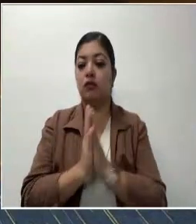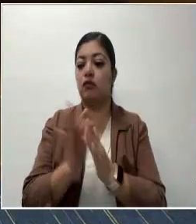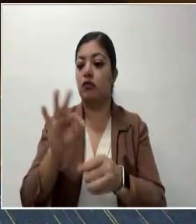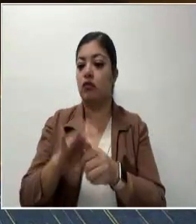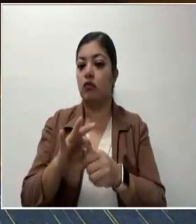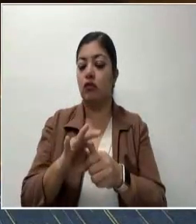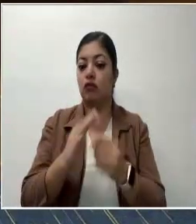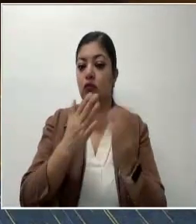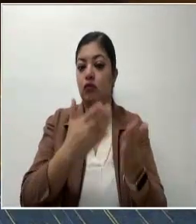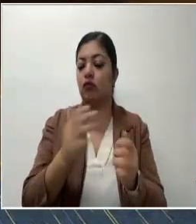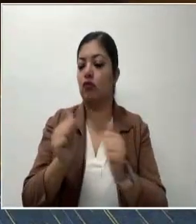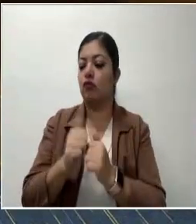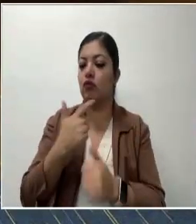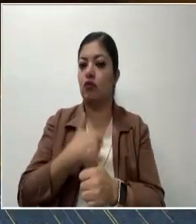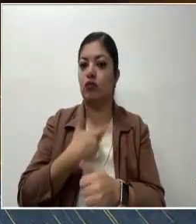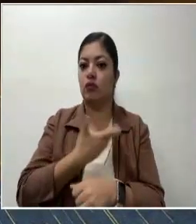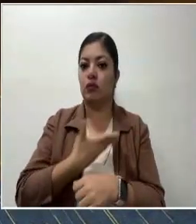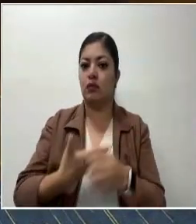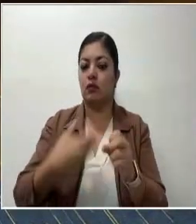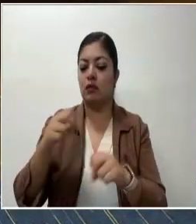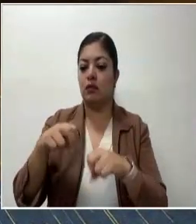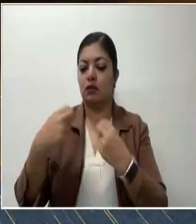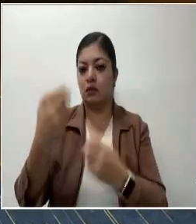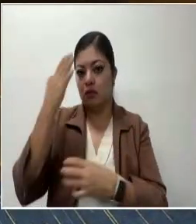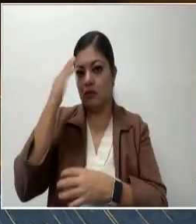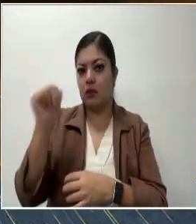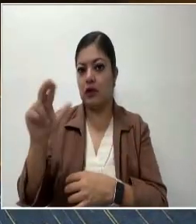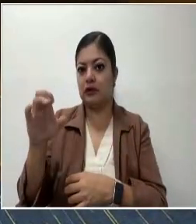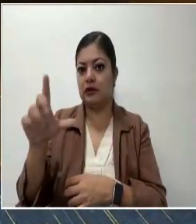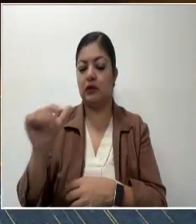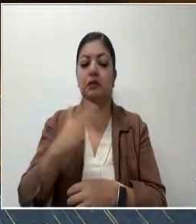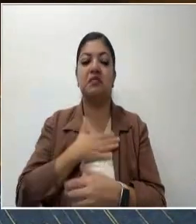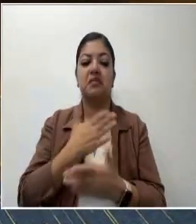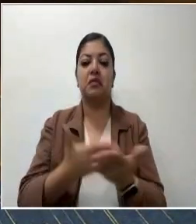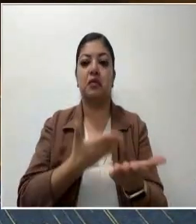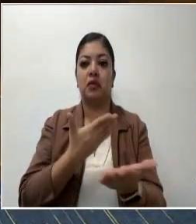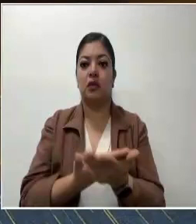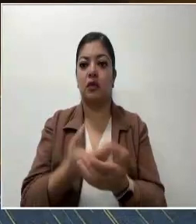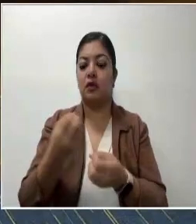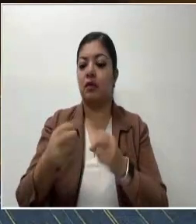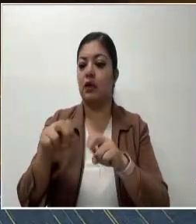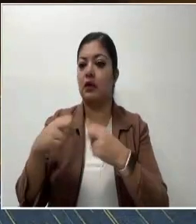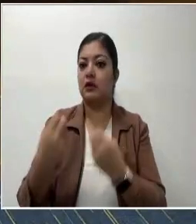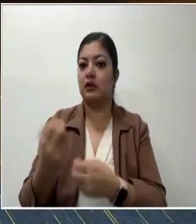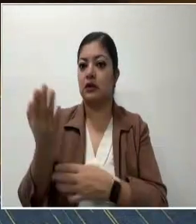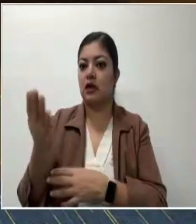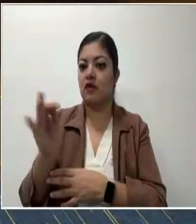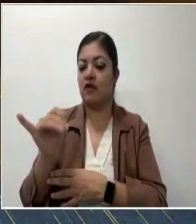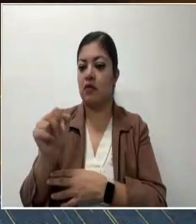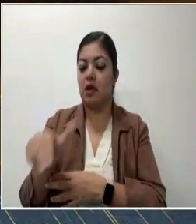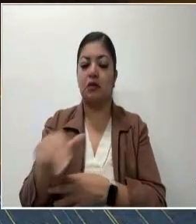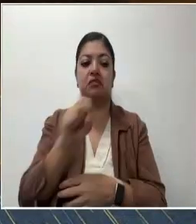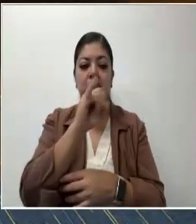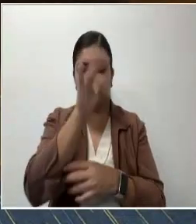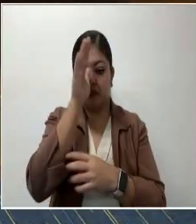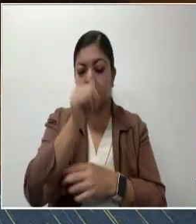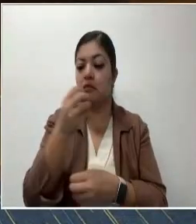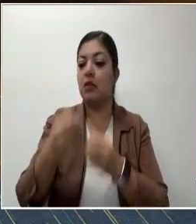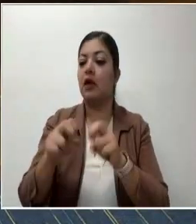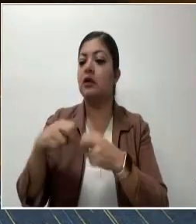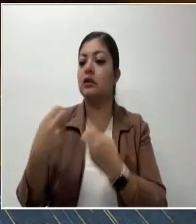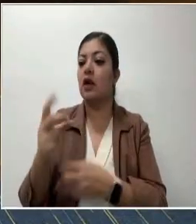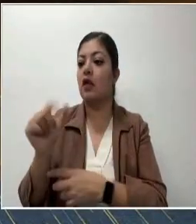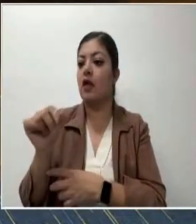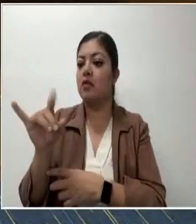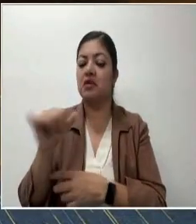como est presidente magistrada Marcel ena Fernández Domínguez es mi consulta magistrado Fabián trin Jiménez a favor del proyecto magistrado presidente Alejandro David Avante juz en favor del